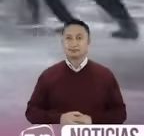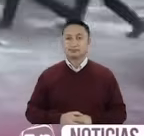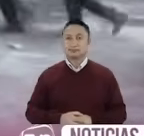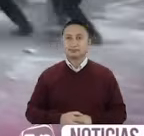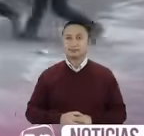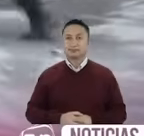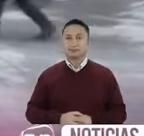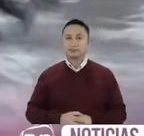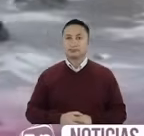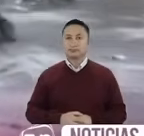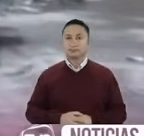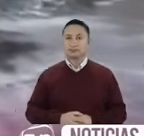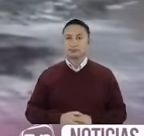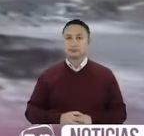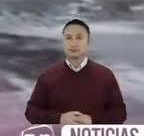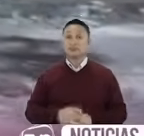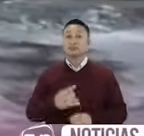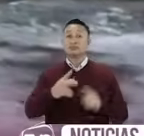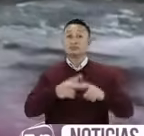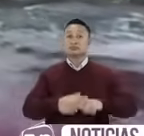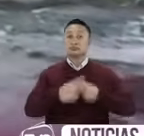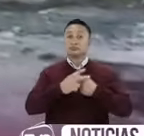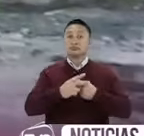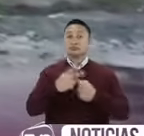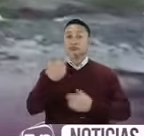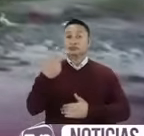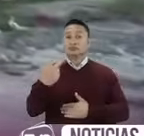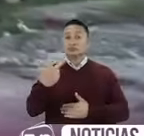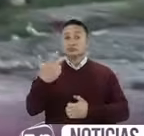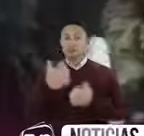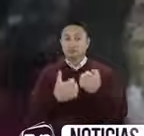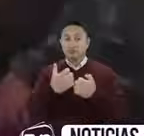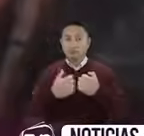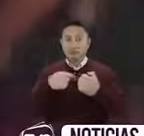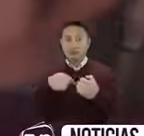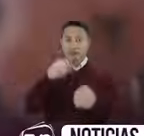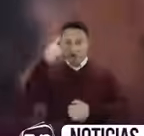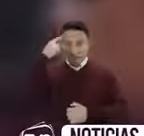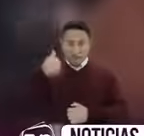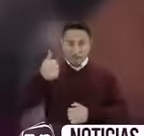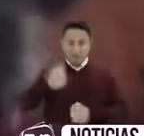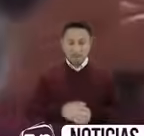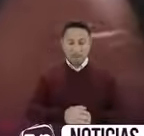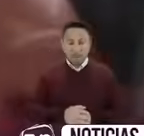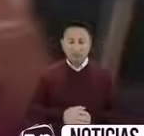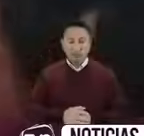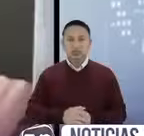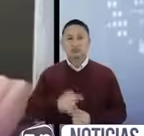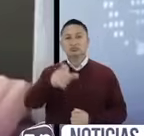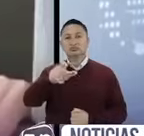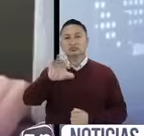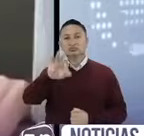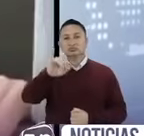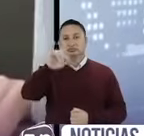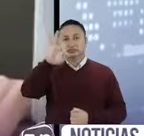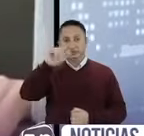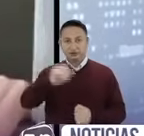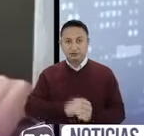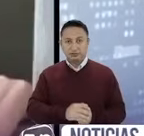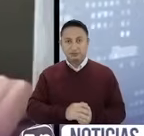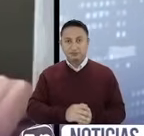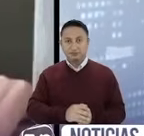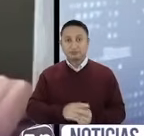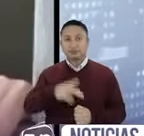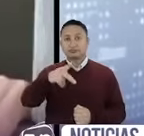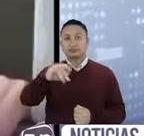Todo sucedió a partir de tres eventos que marcaron al gobierno. Las fugas de alias Fito y Capitán Pico,